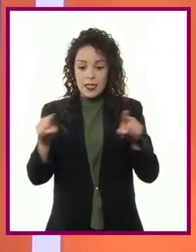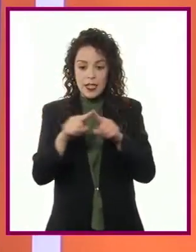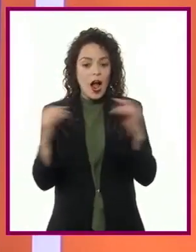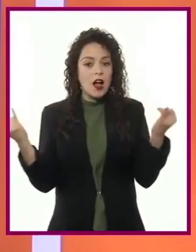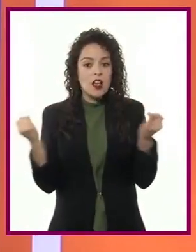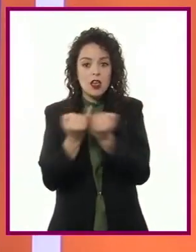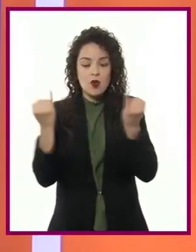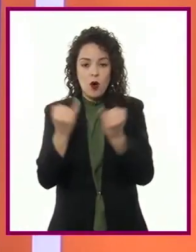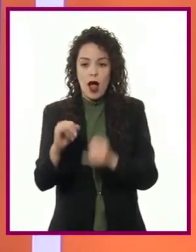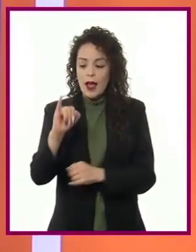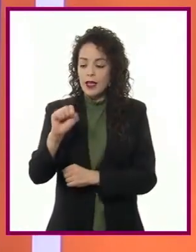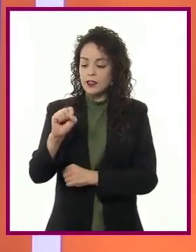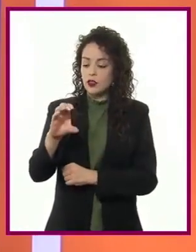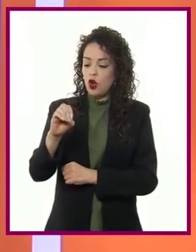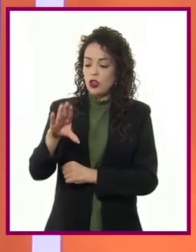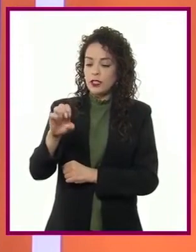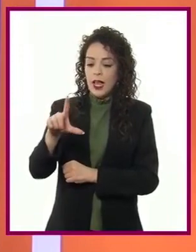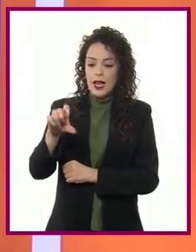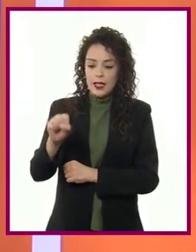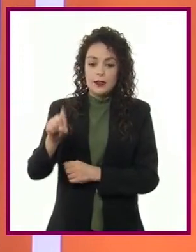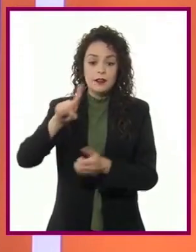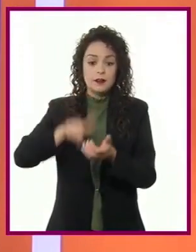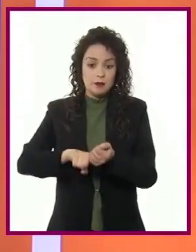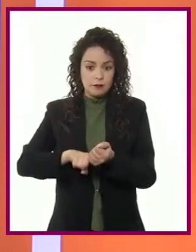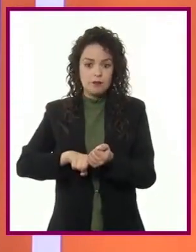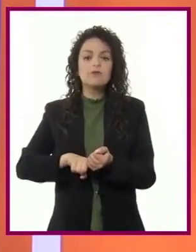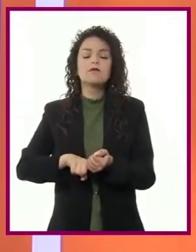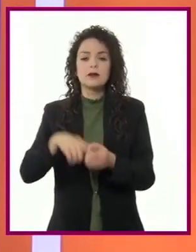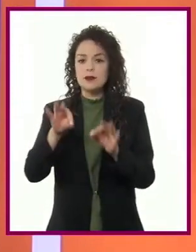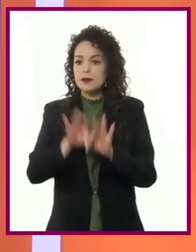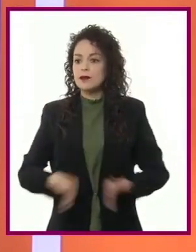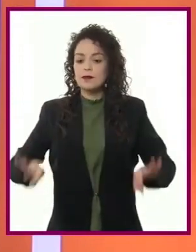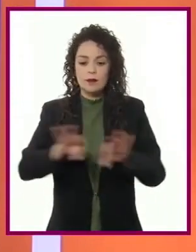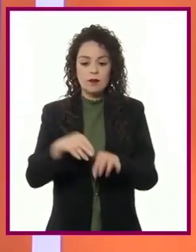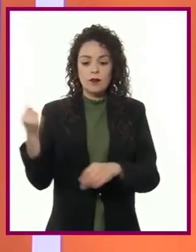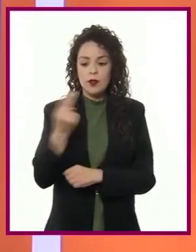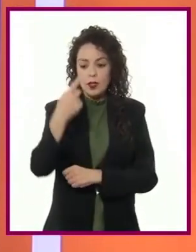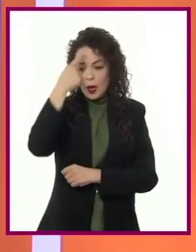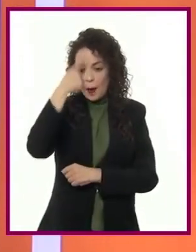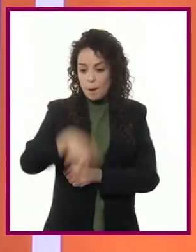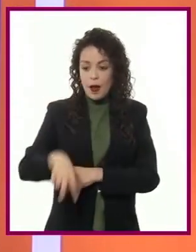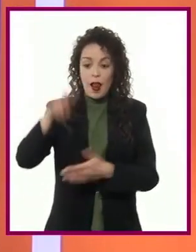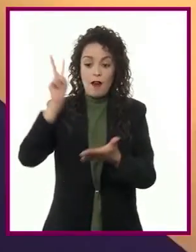iguales, que es un diagrama simbólico esencial de la geometría sagrada.